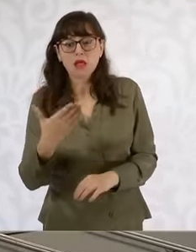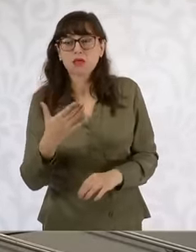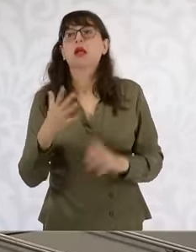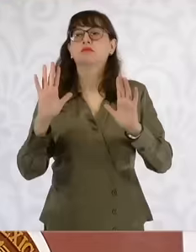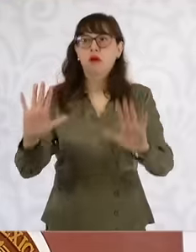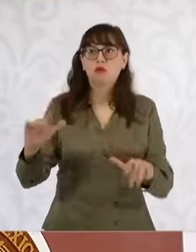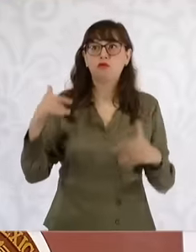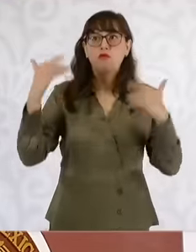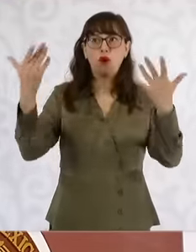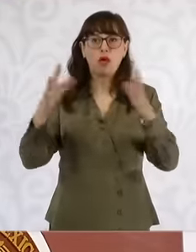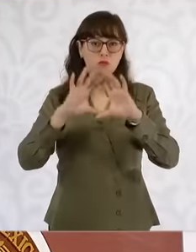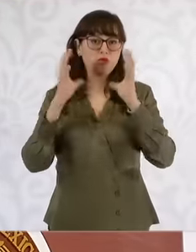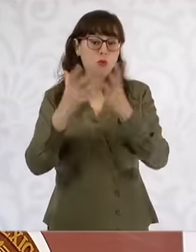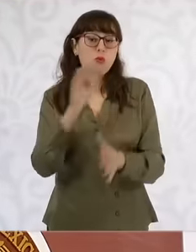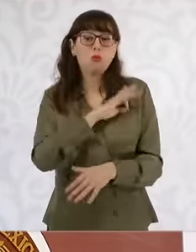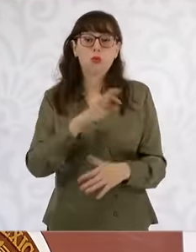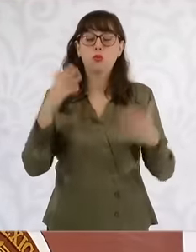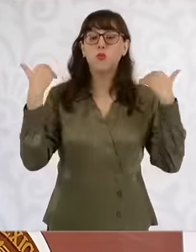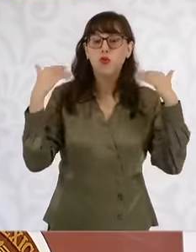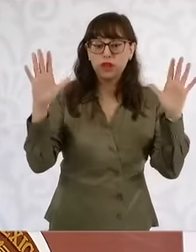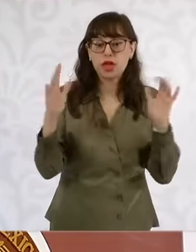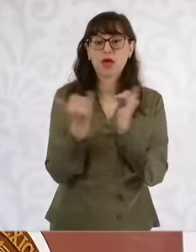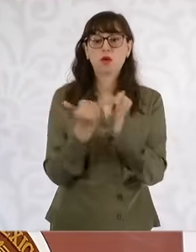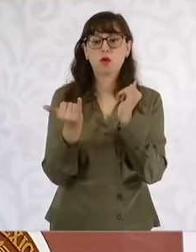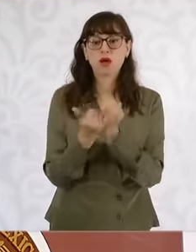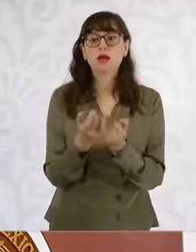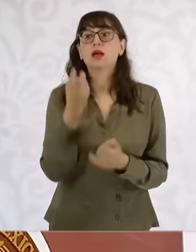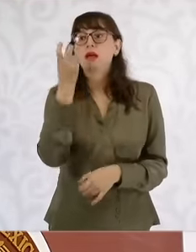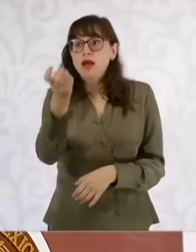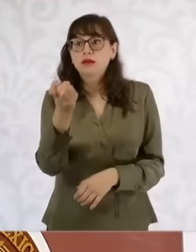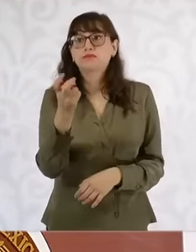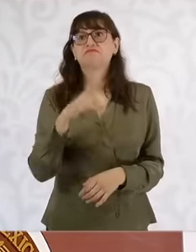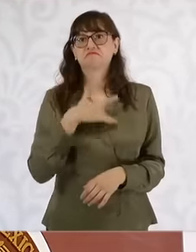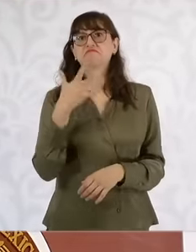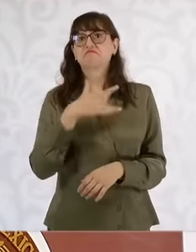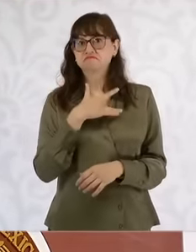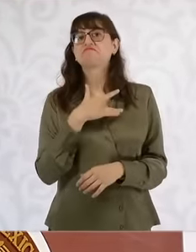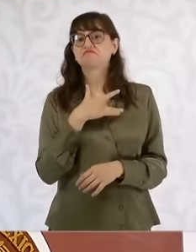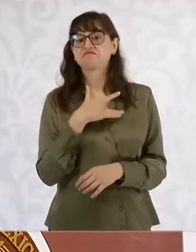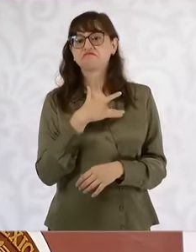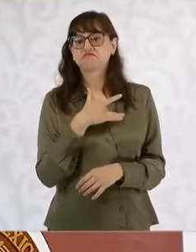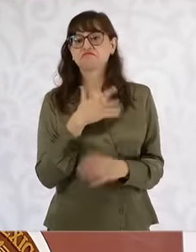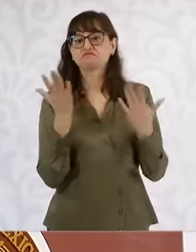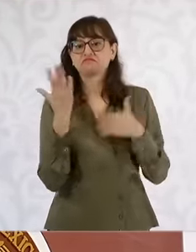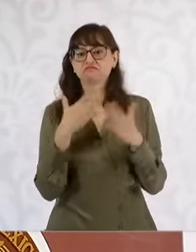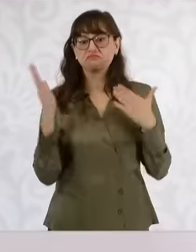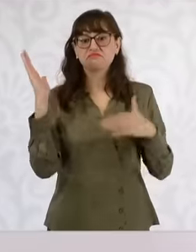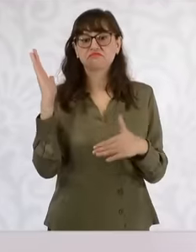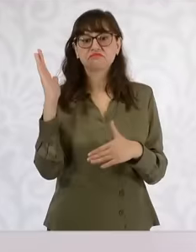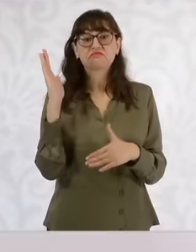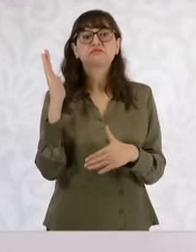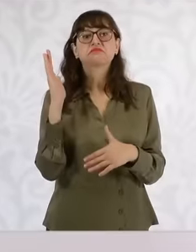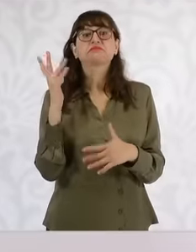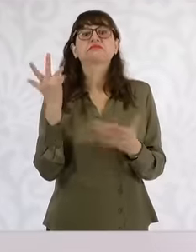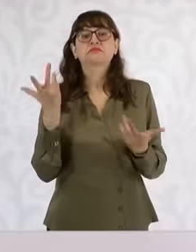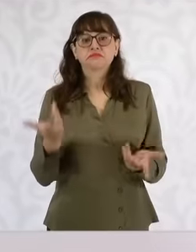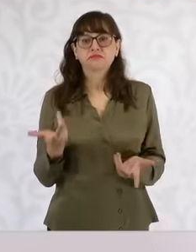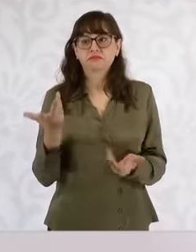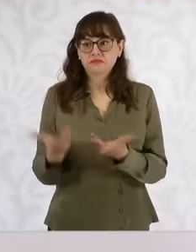alianza va a salir, es una buena iniciativa y vamos a estar